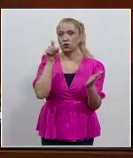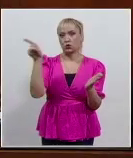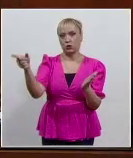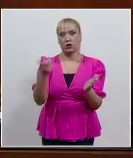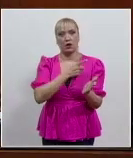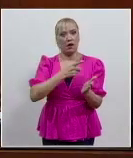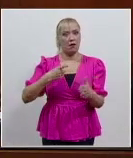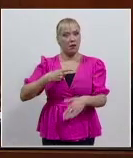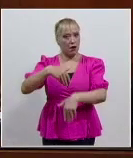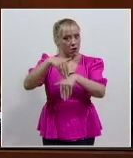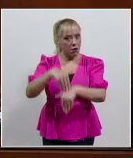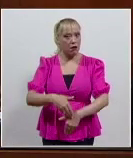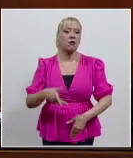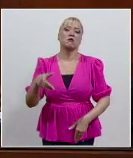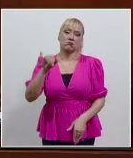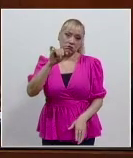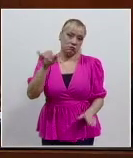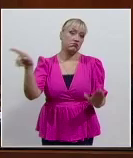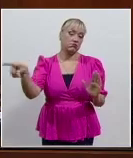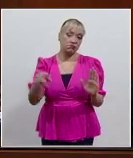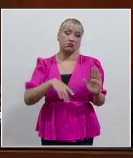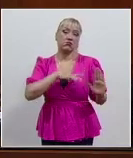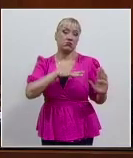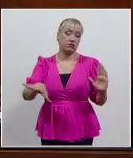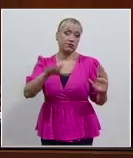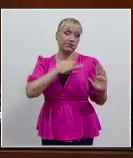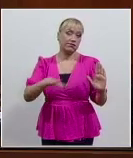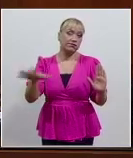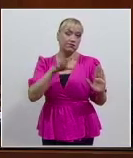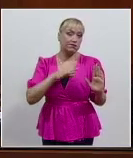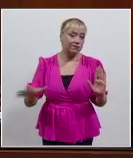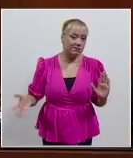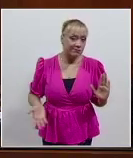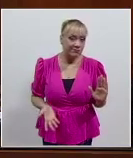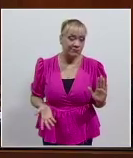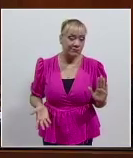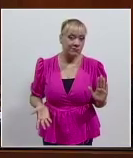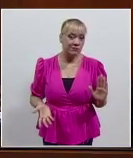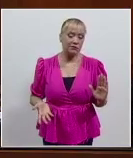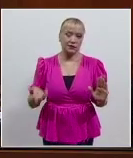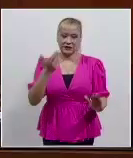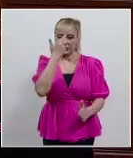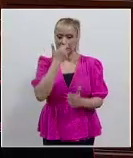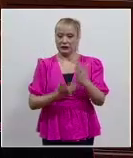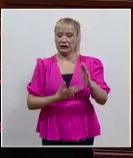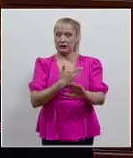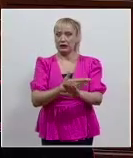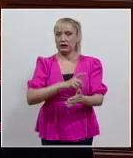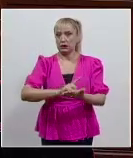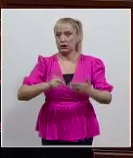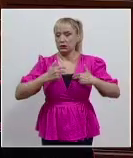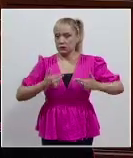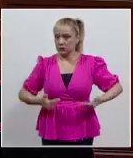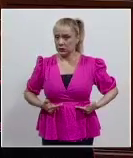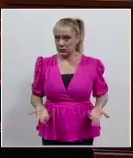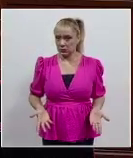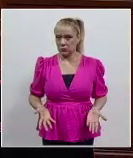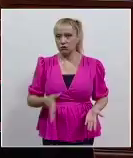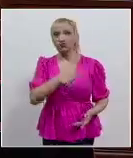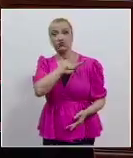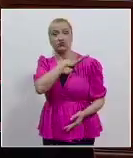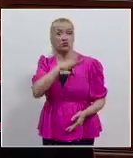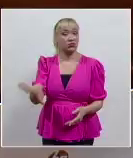Esa omisión existe y esa omisión implica afectar derechos humanos. La omisión ha